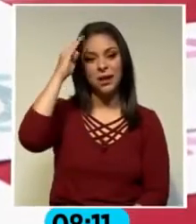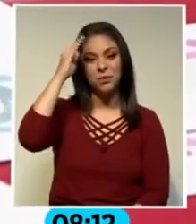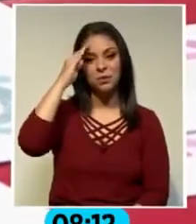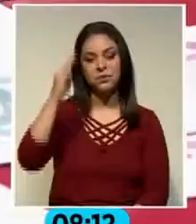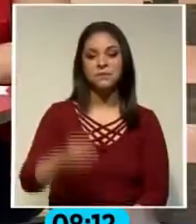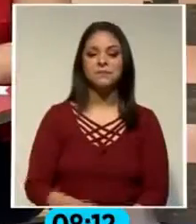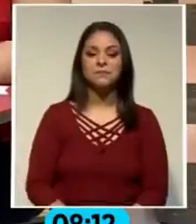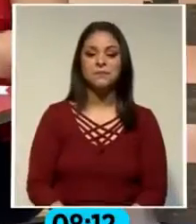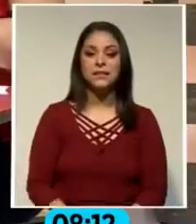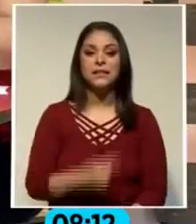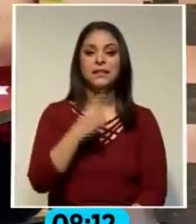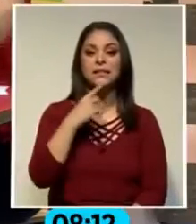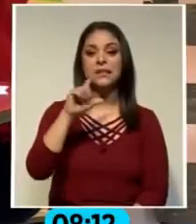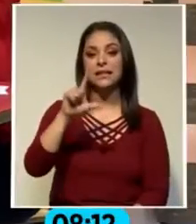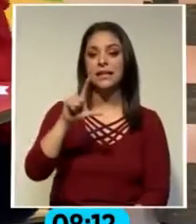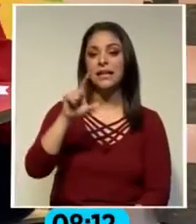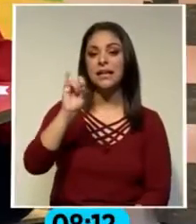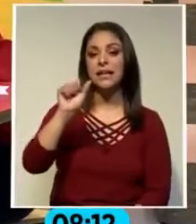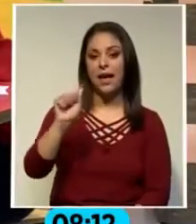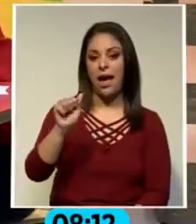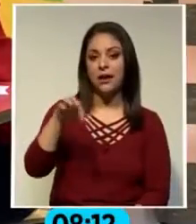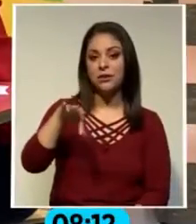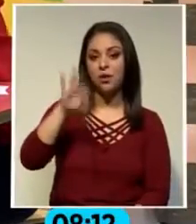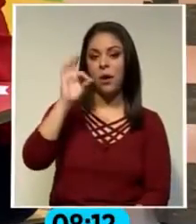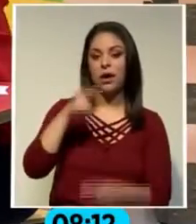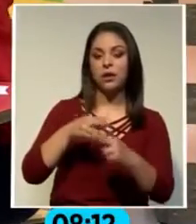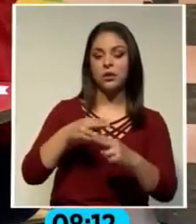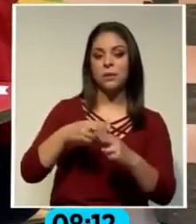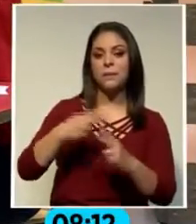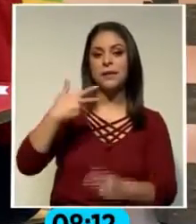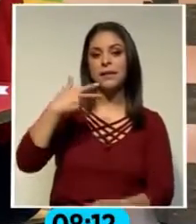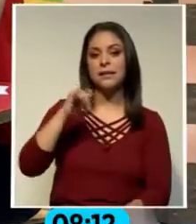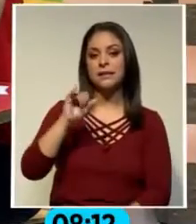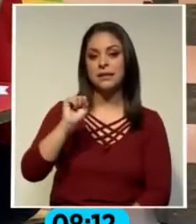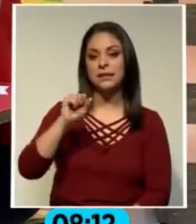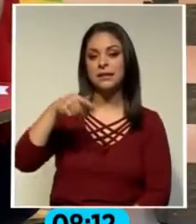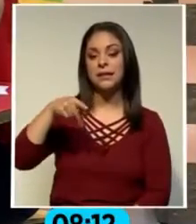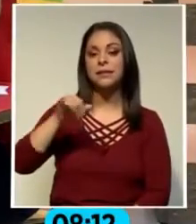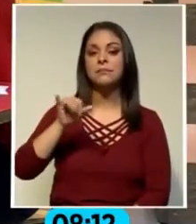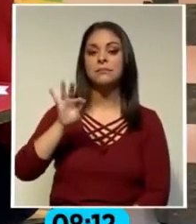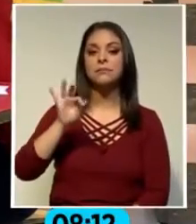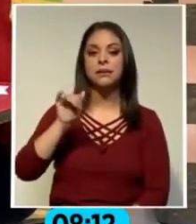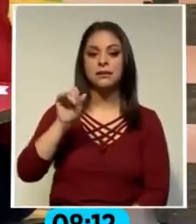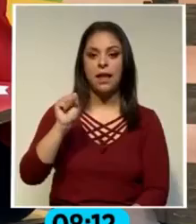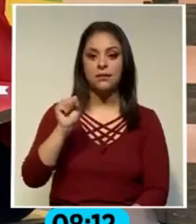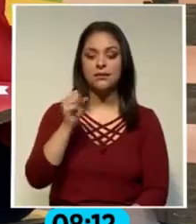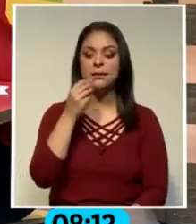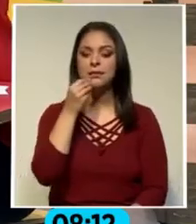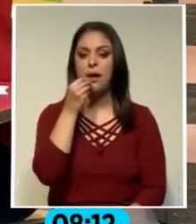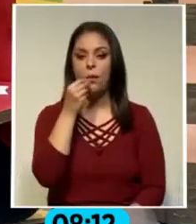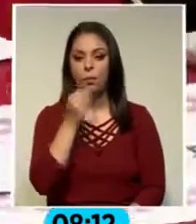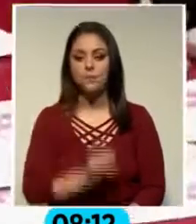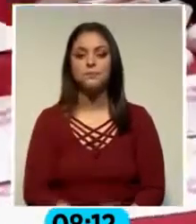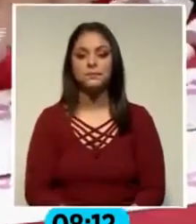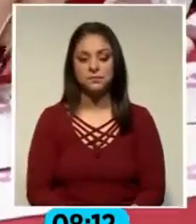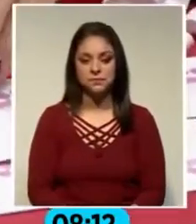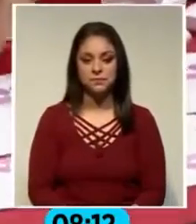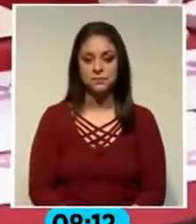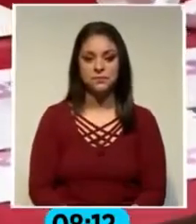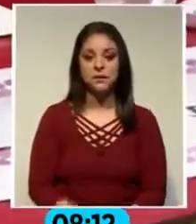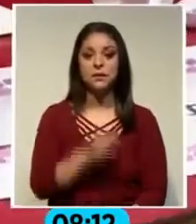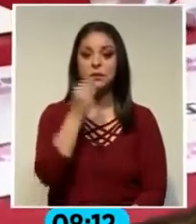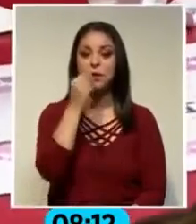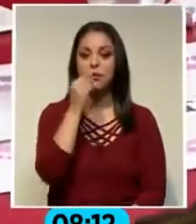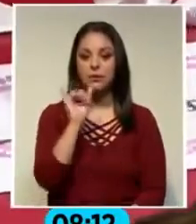Lía, escoge chispitas de sabor. Chispitas de sabor. Ajá. Vamos a ver. Chispitas de sabor